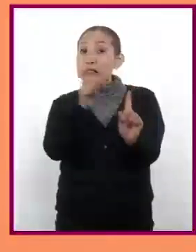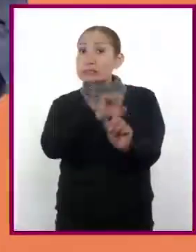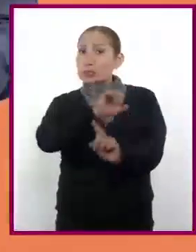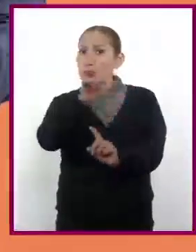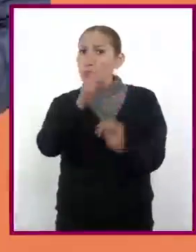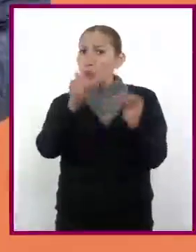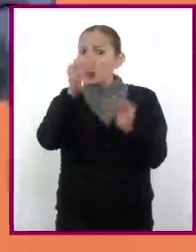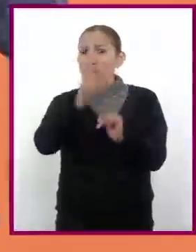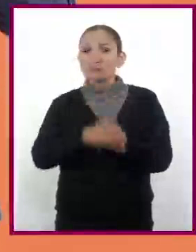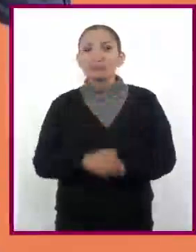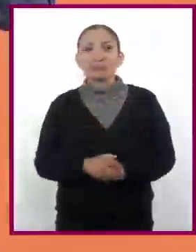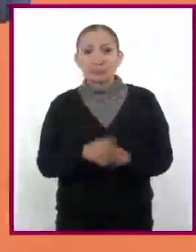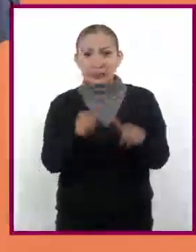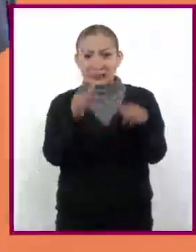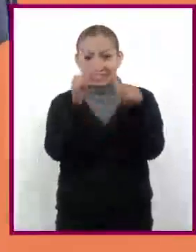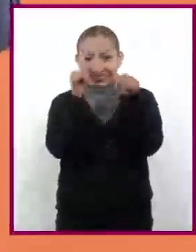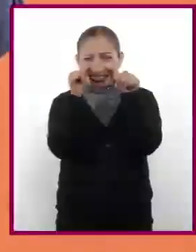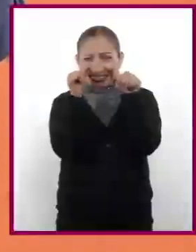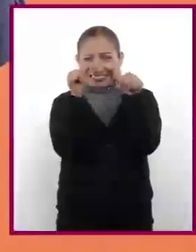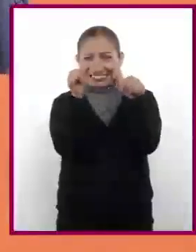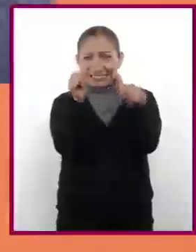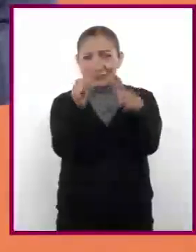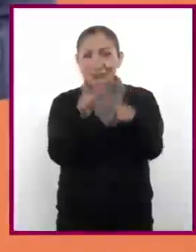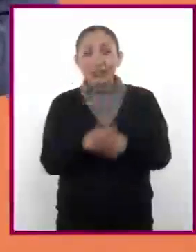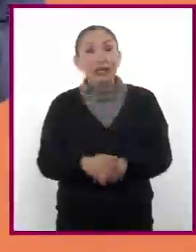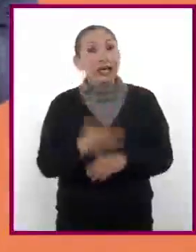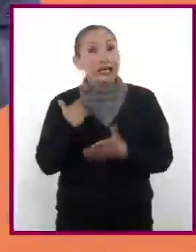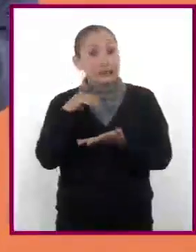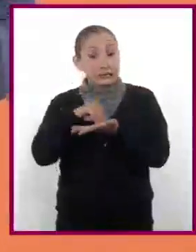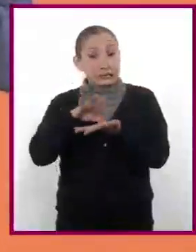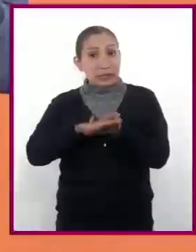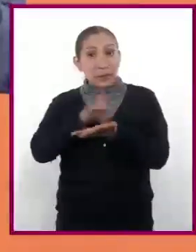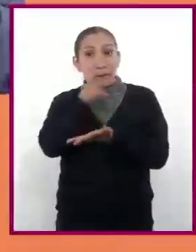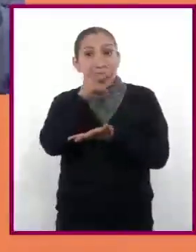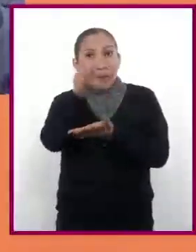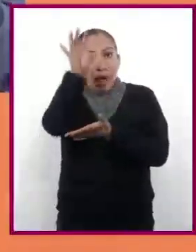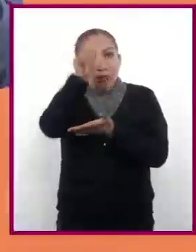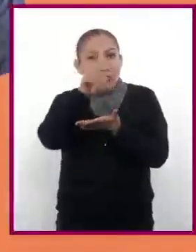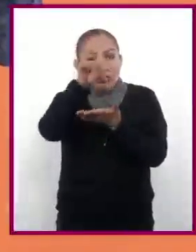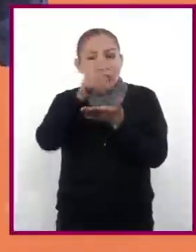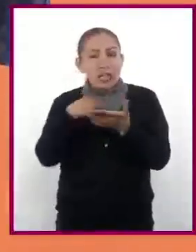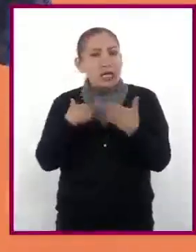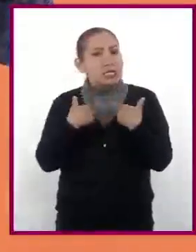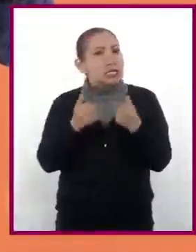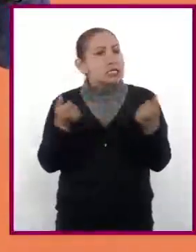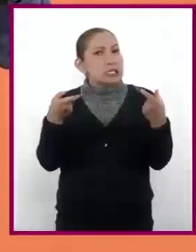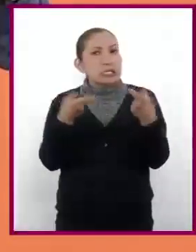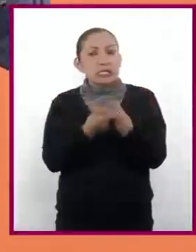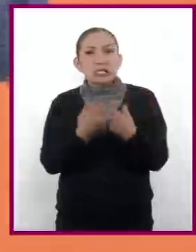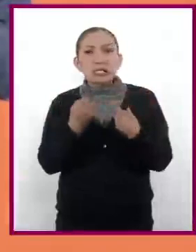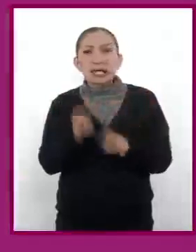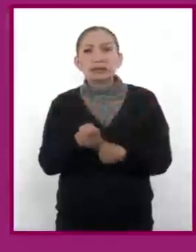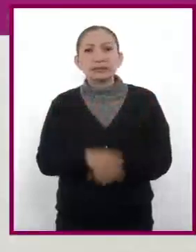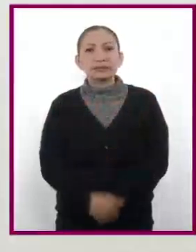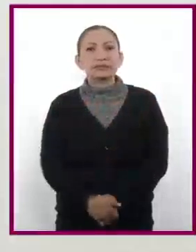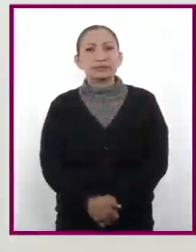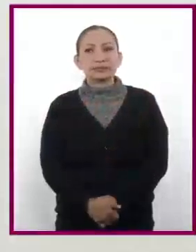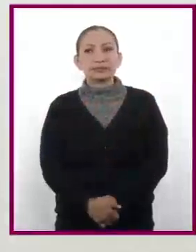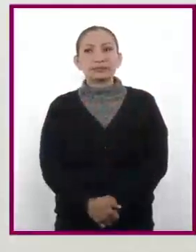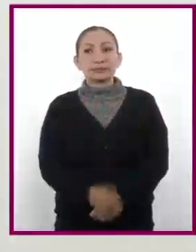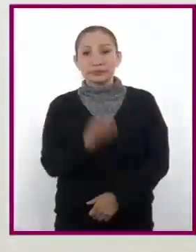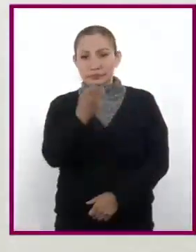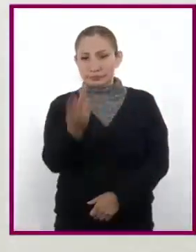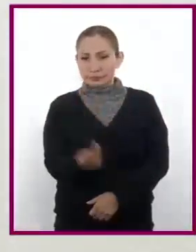especializadas. Pongan mucha atención y anoten las palabras cuyo significado desconozcan.